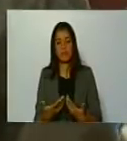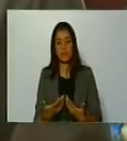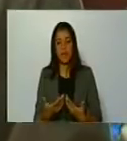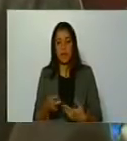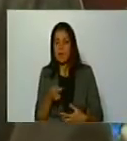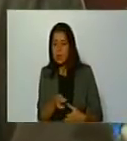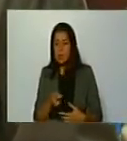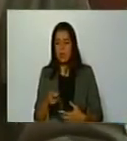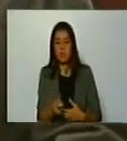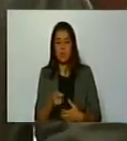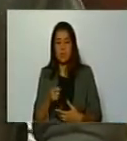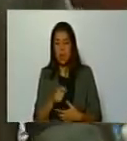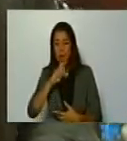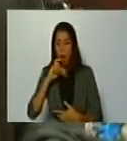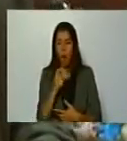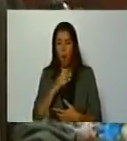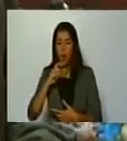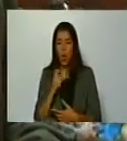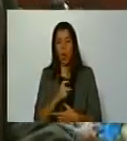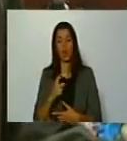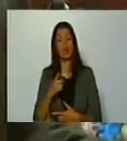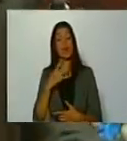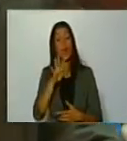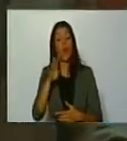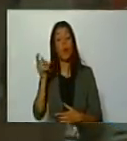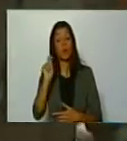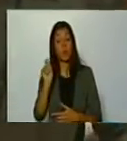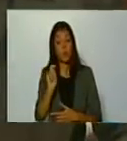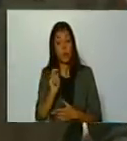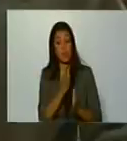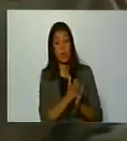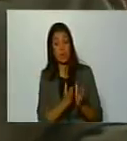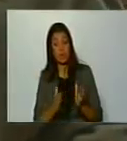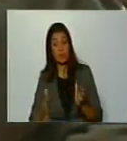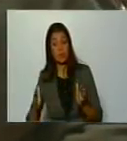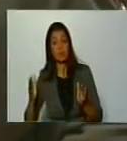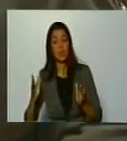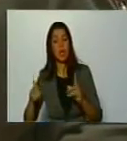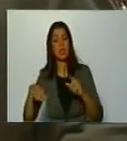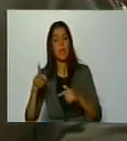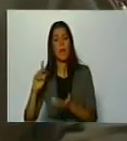de asedio contra el país, de repente decidieron participar en una elección?